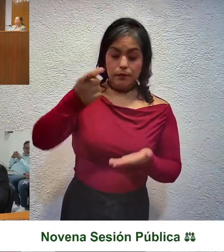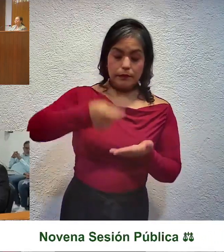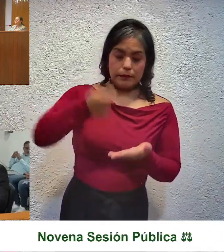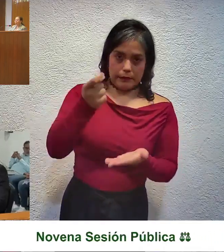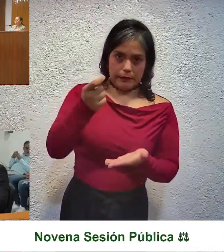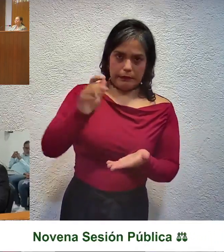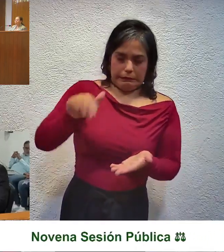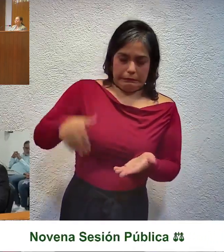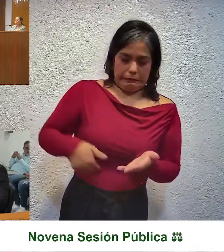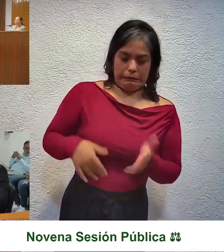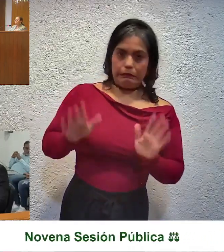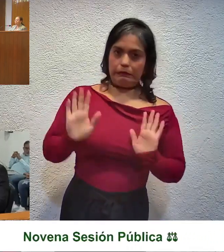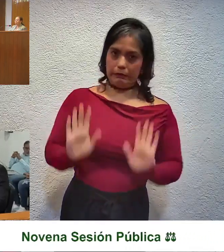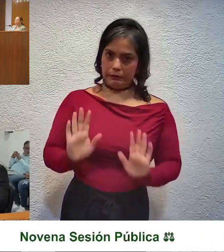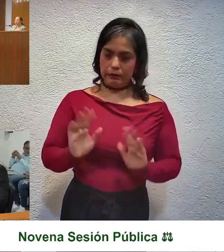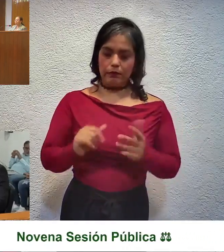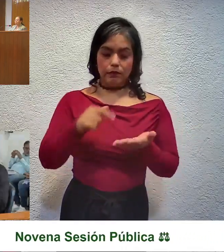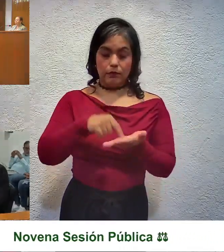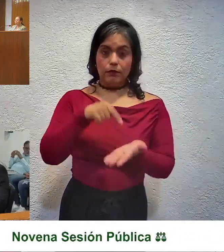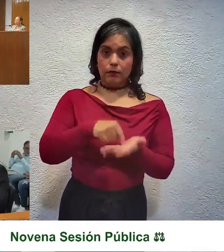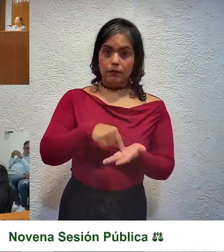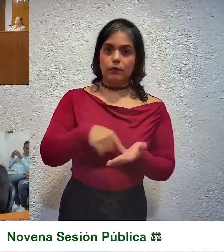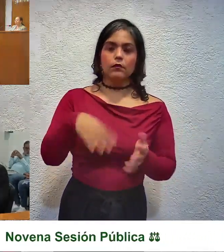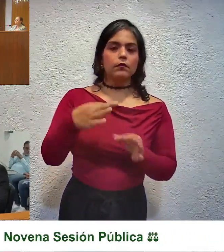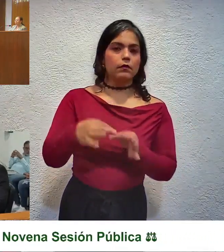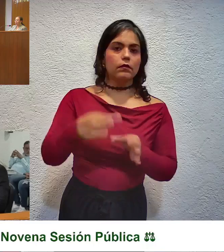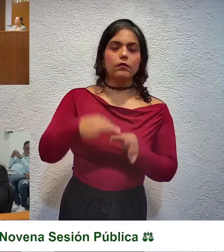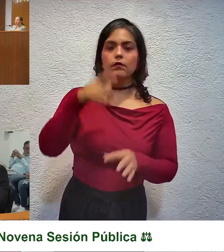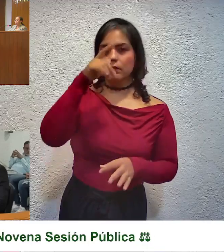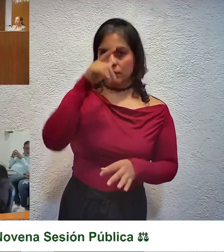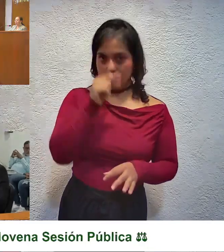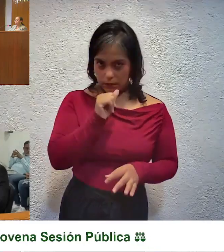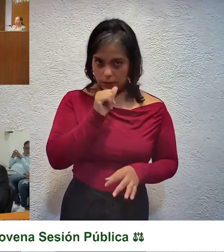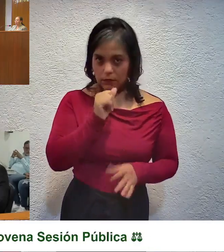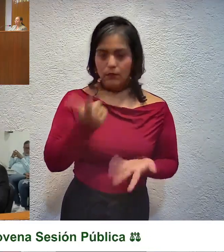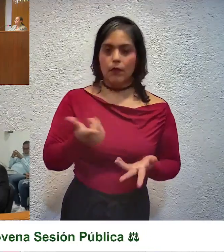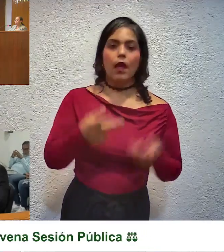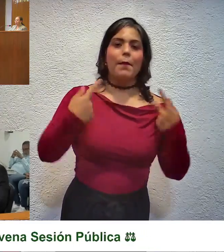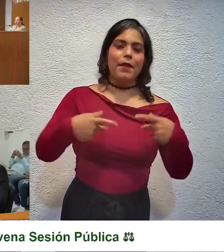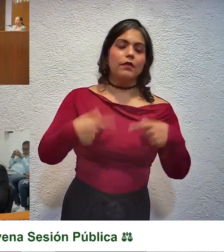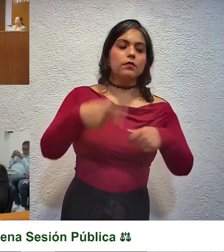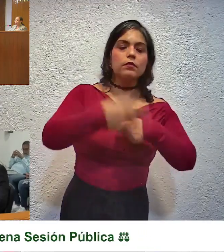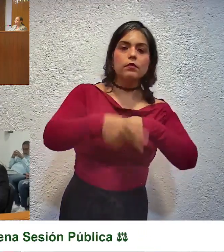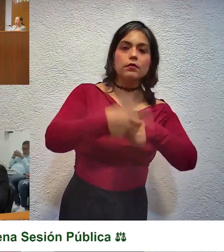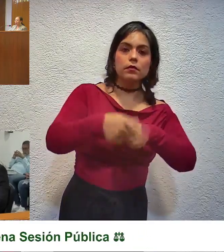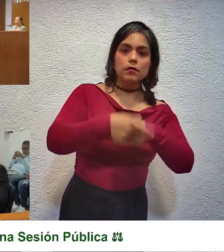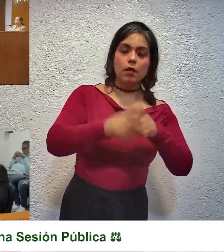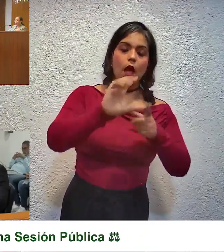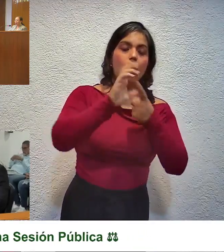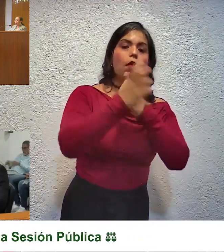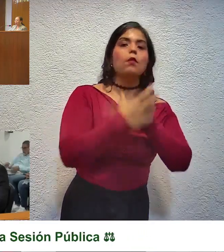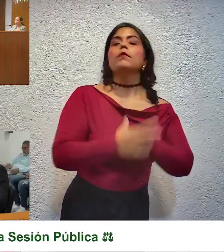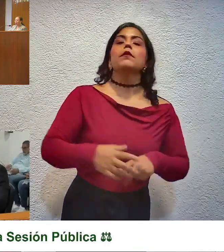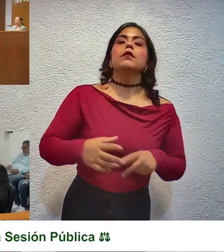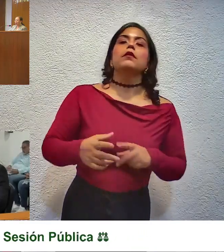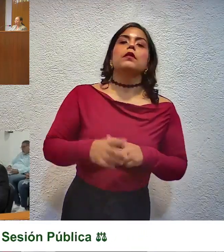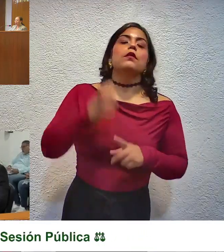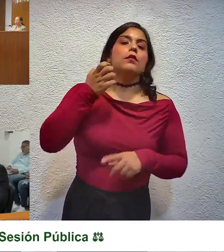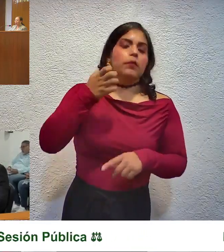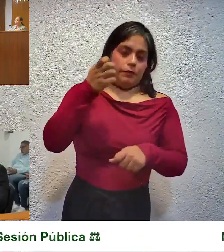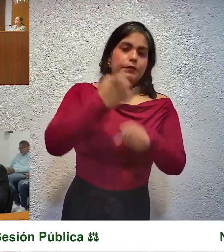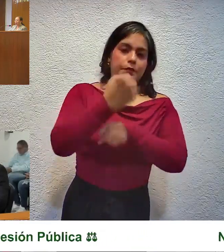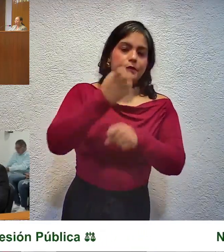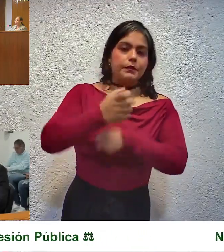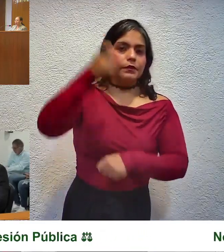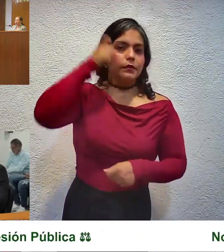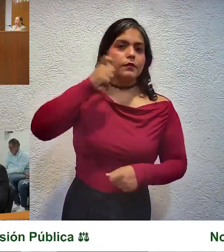se ordenó requerir a la vinculada Comisión Ejecutiva Estatal de Atención a Víctimas del Estado de Guerrero el cumplimiento de los efectos